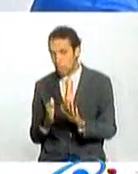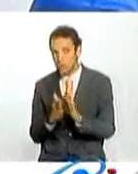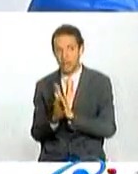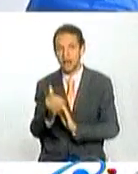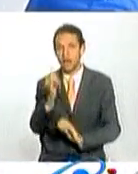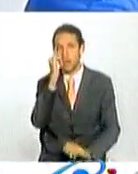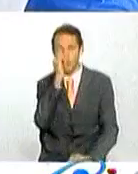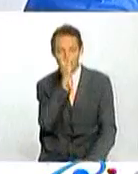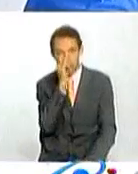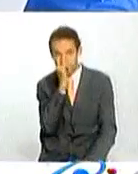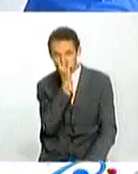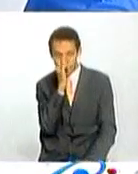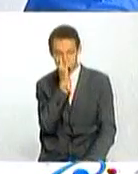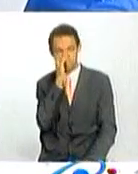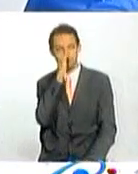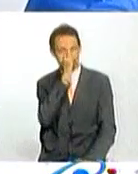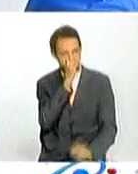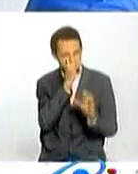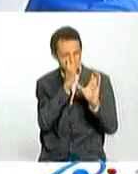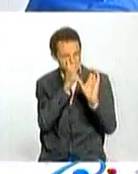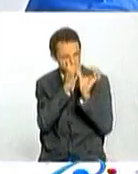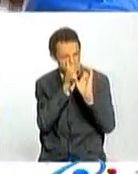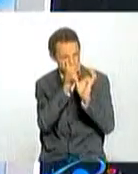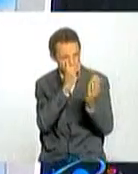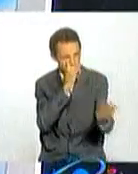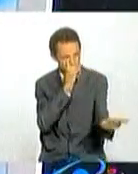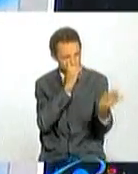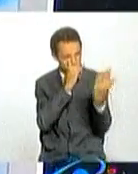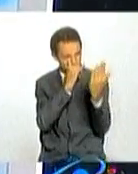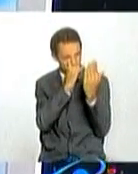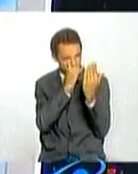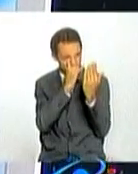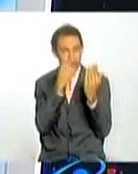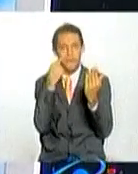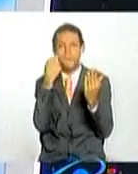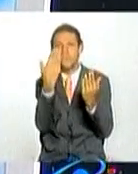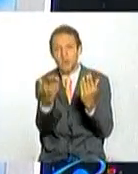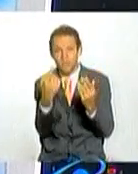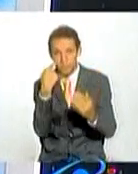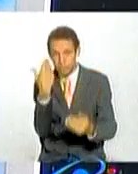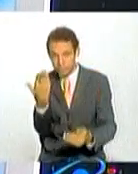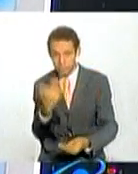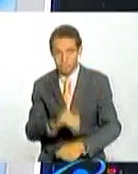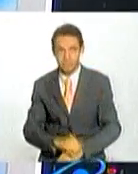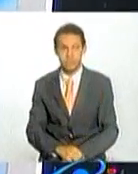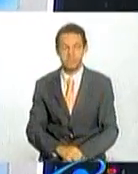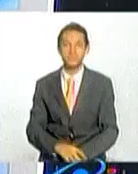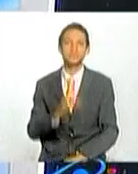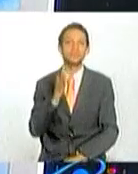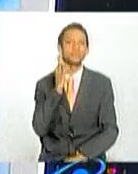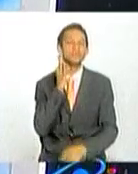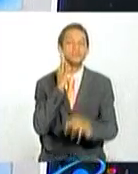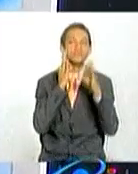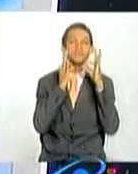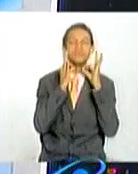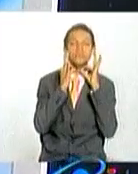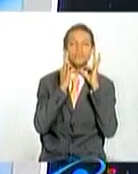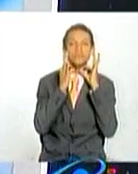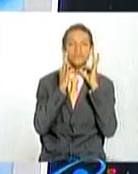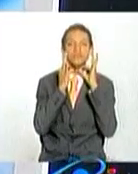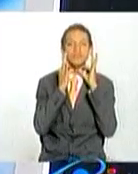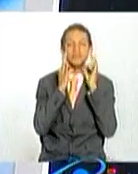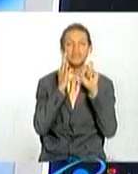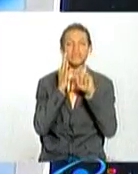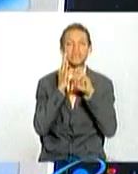cámara, vamos a enfocar. Esta es la glándula tiroides, que está compuesta por dos lóbulos, uno